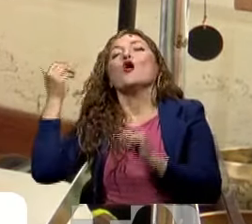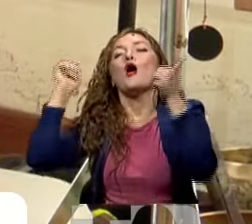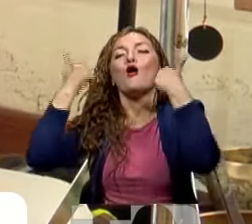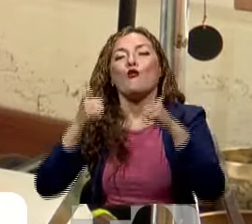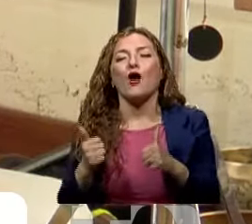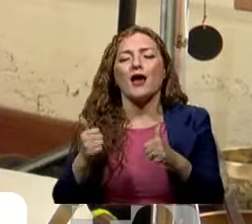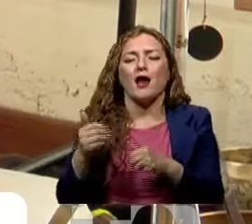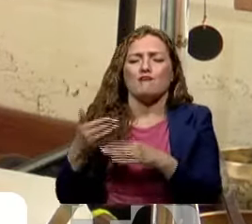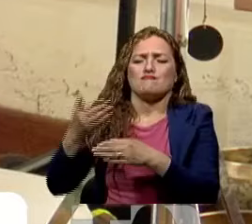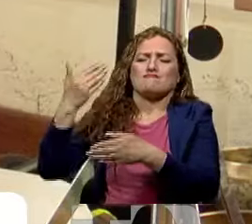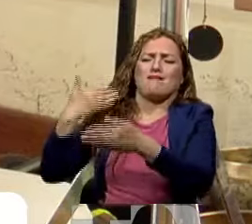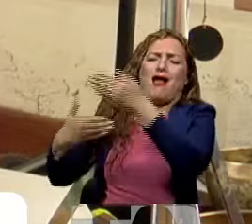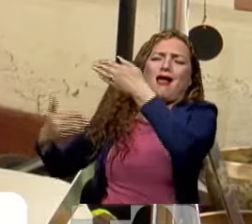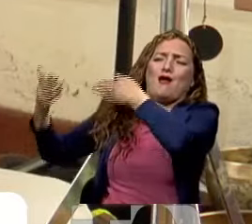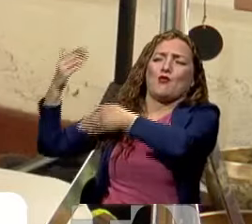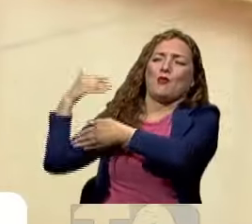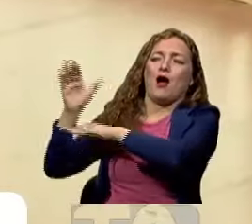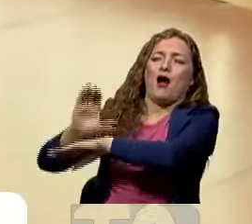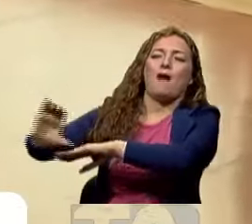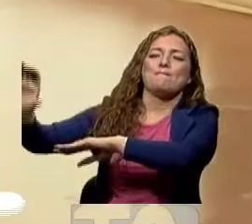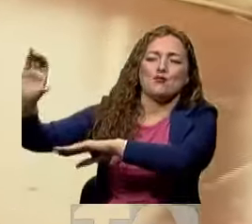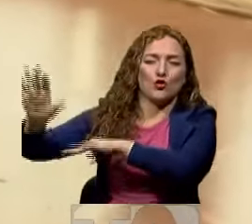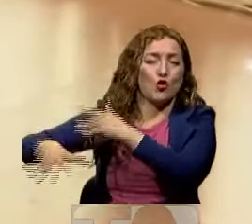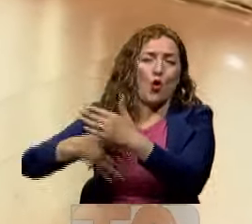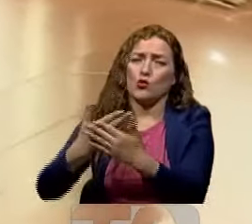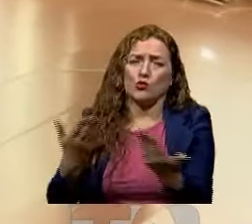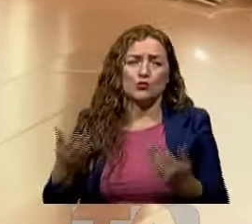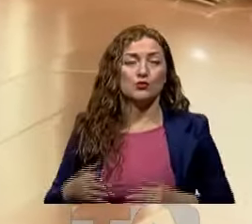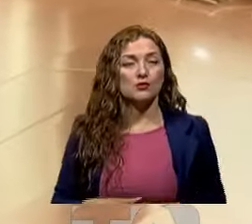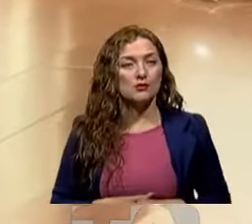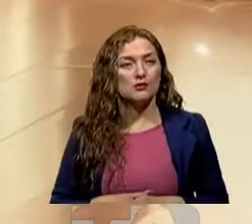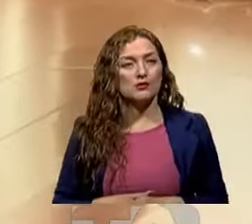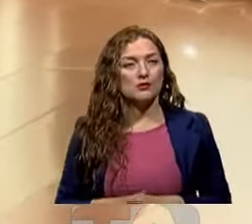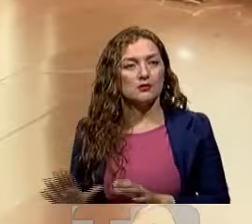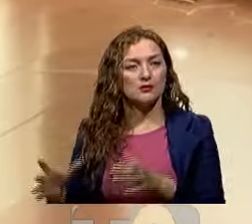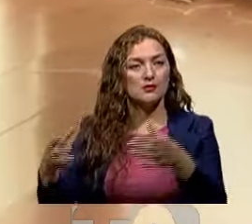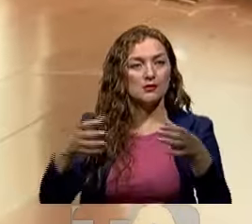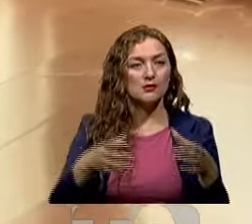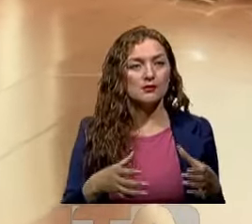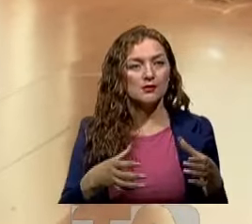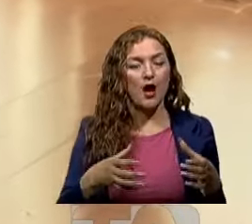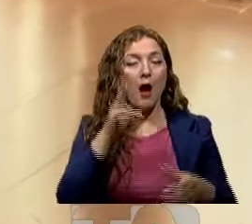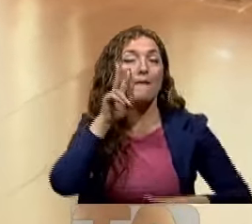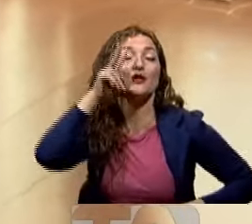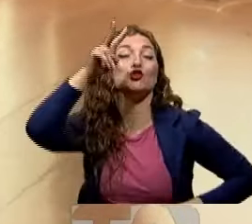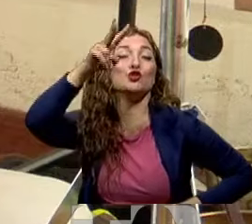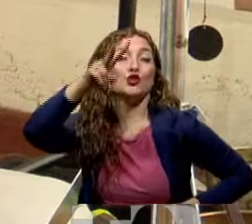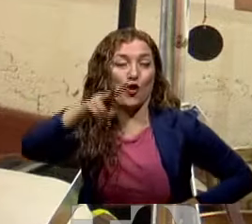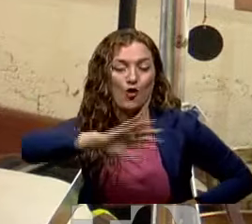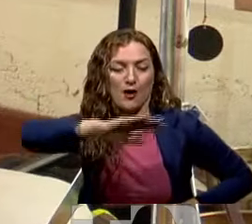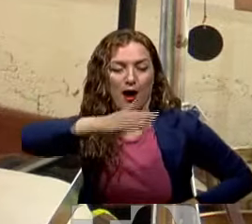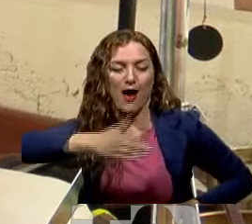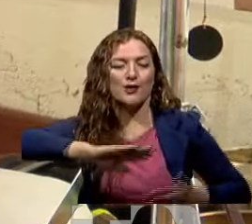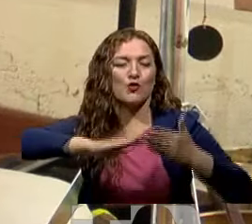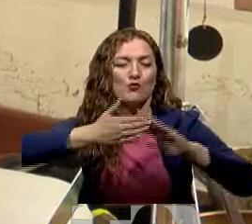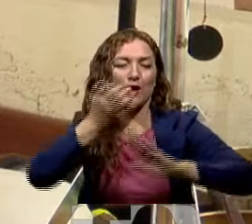alguna tatarabuela que salió del campo. En la puesta en escena descubriremos la cosmovisión andina. Son